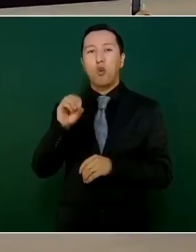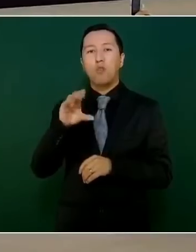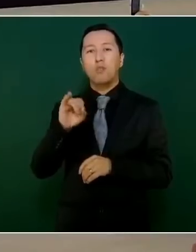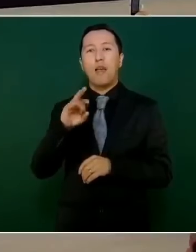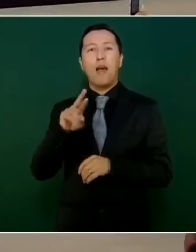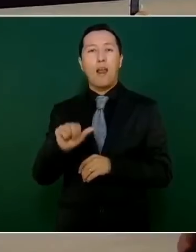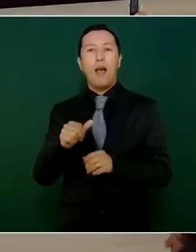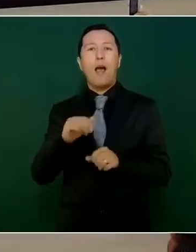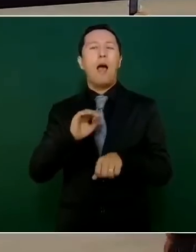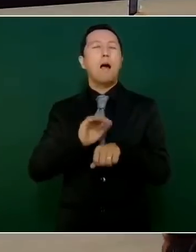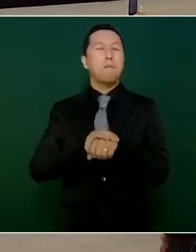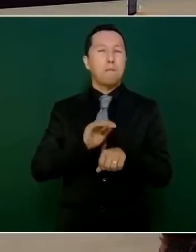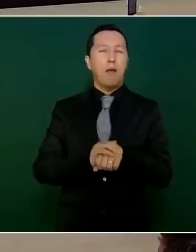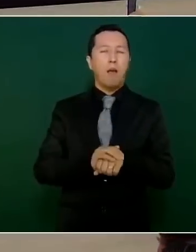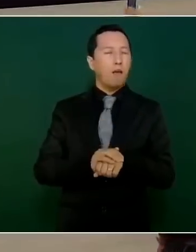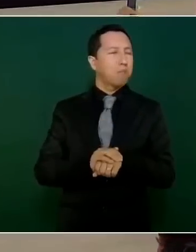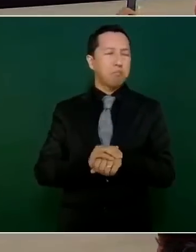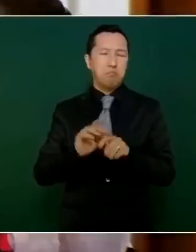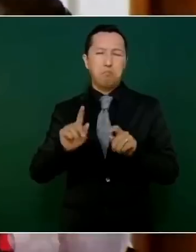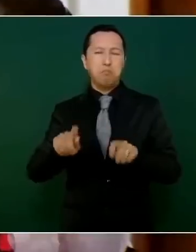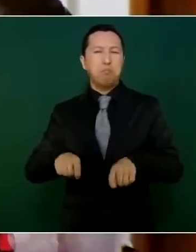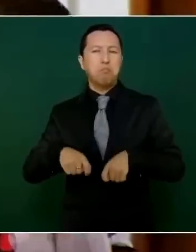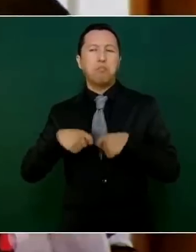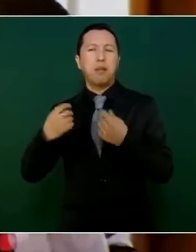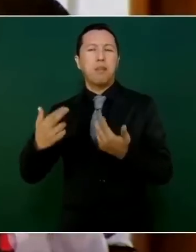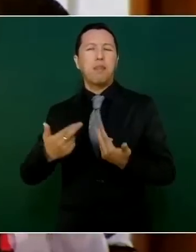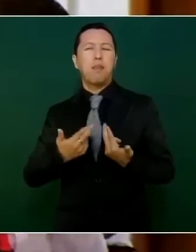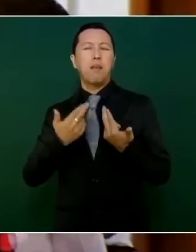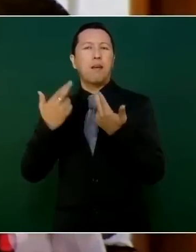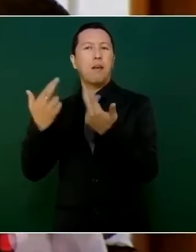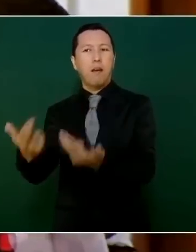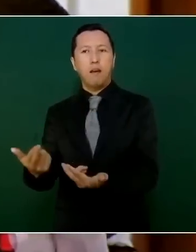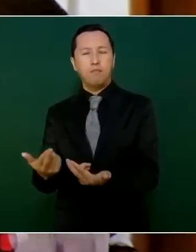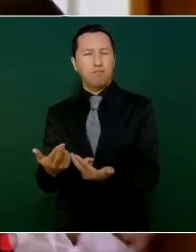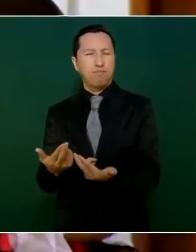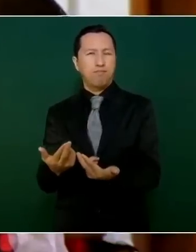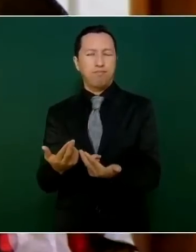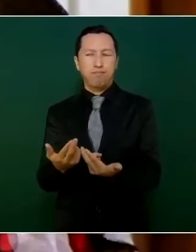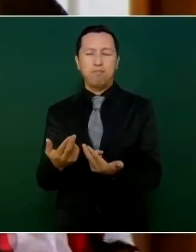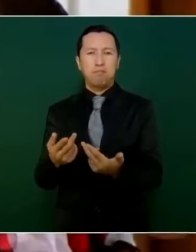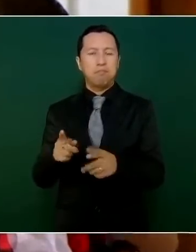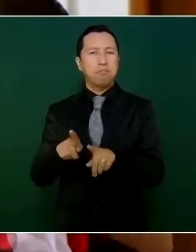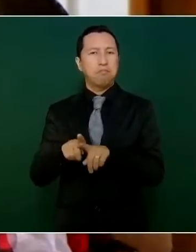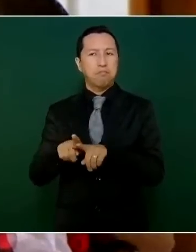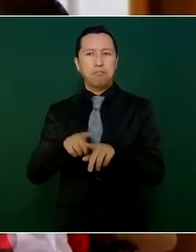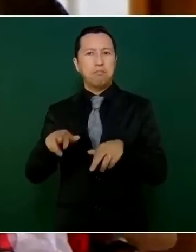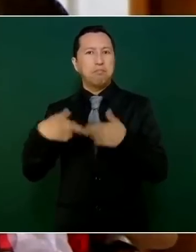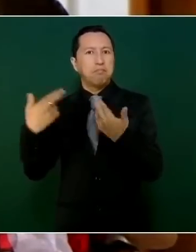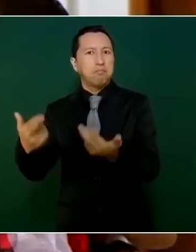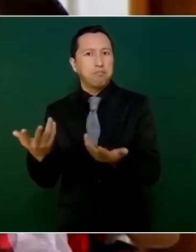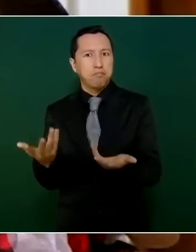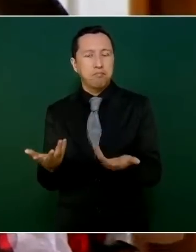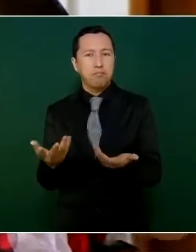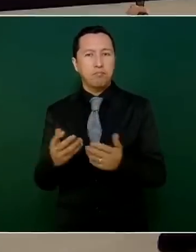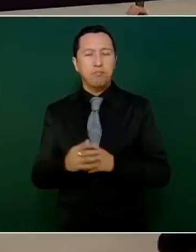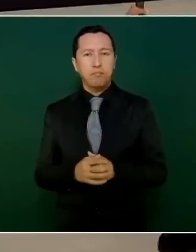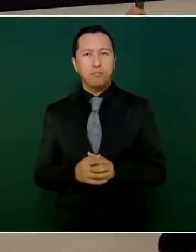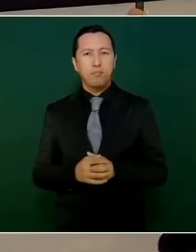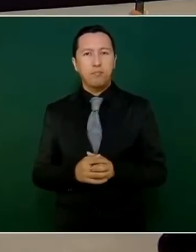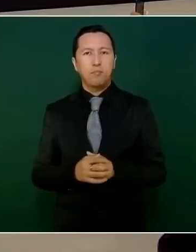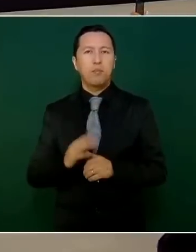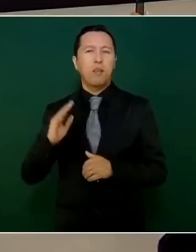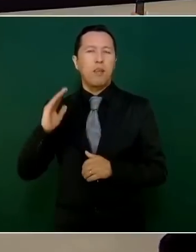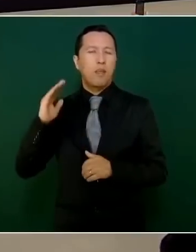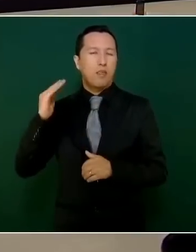le entregó la isla de Cozumel, Porfirio Díaz, al hermano de Justo Sierra. Pero después,